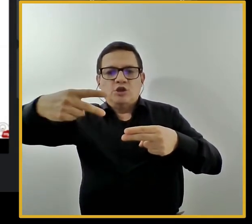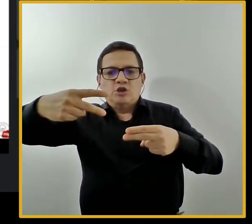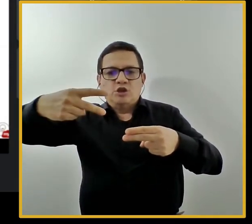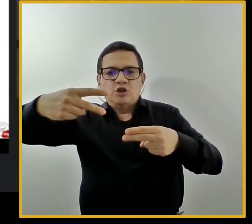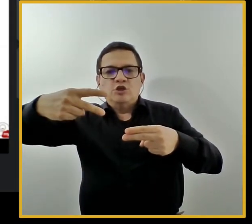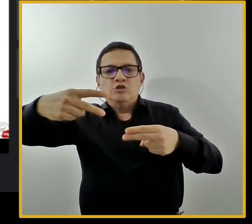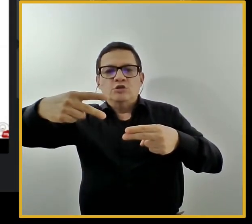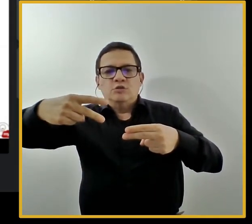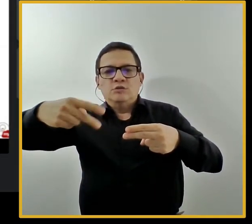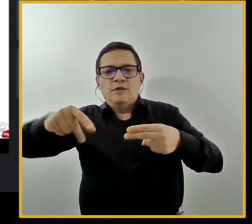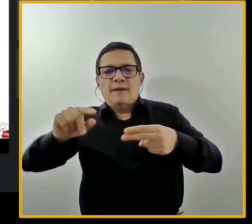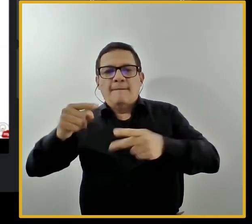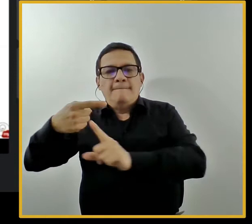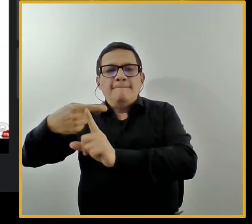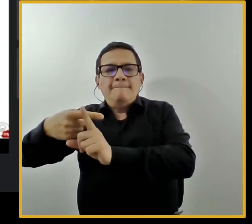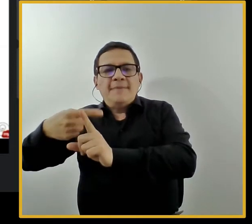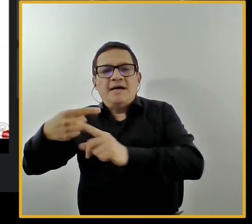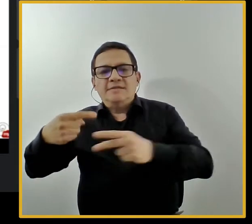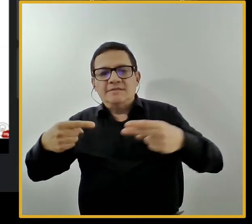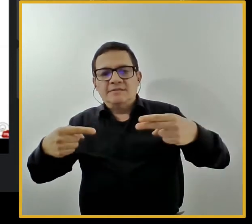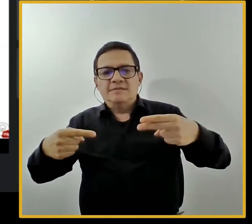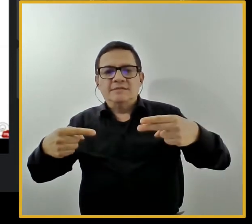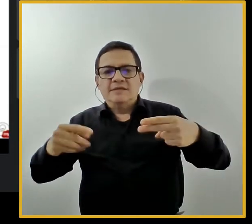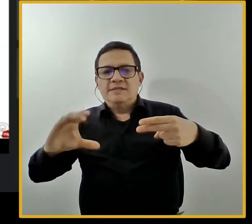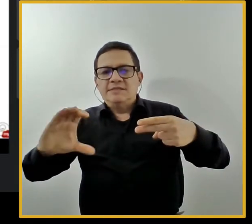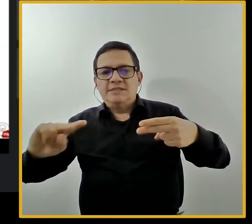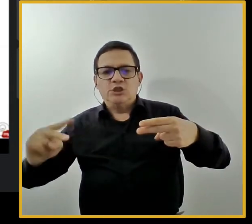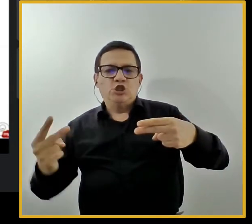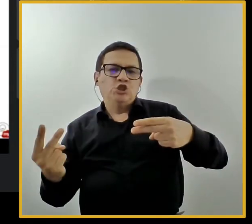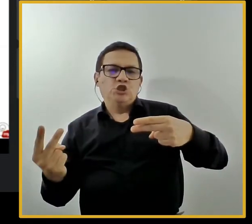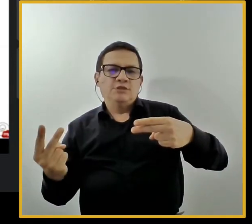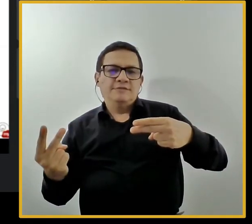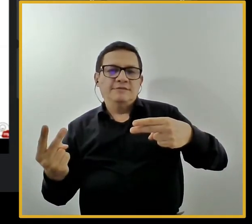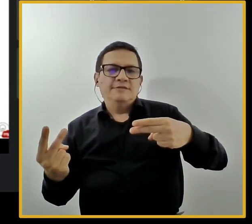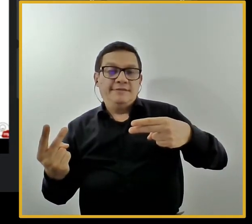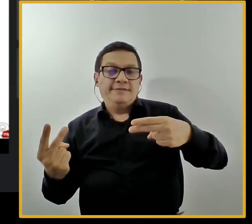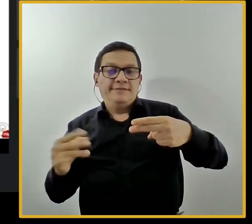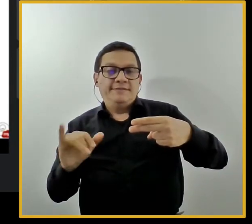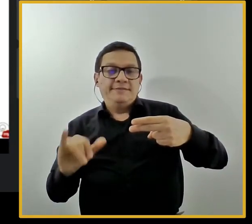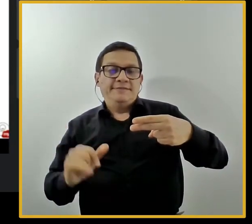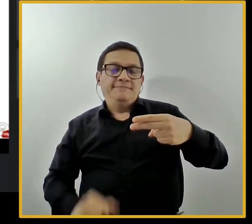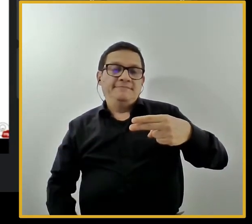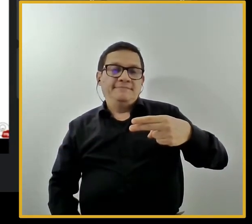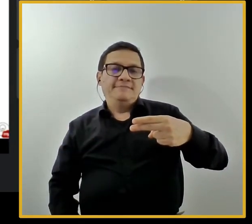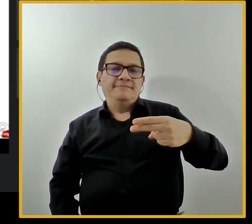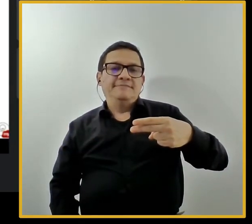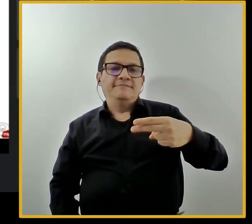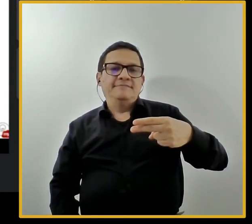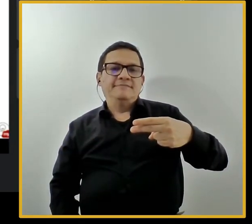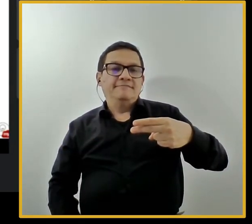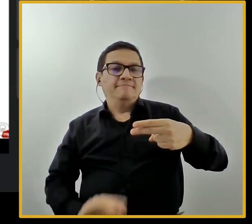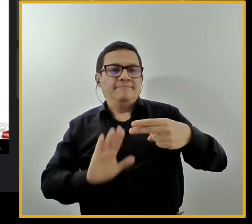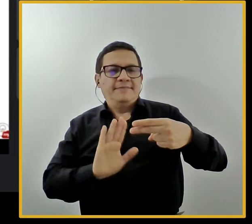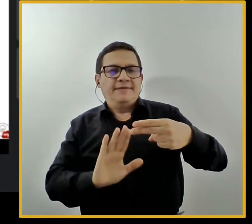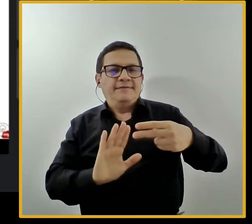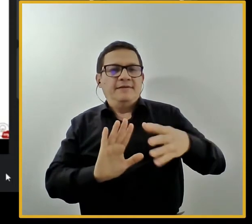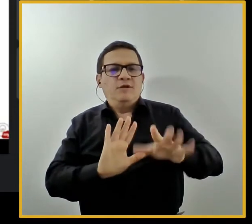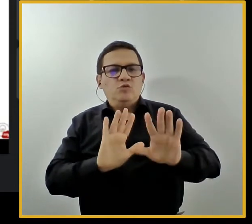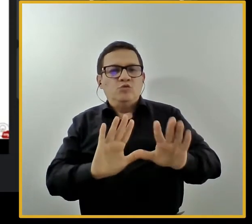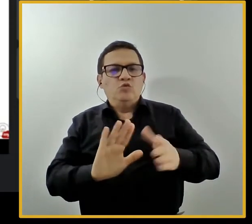al cuadrado más c2, ¿cierto? Esta pues sería pues